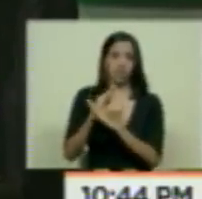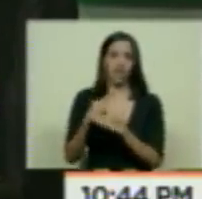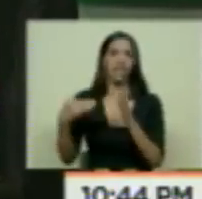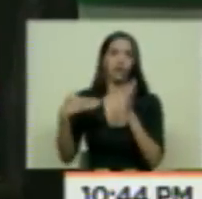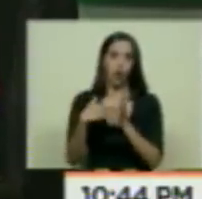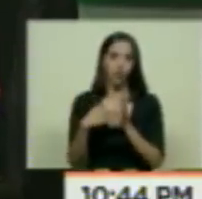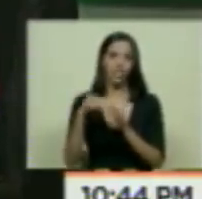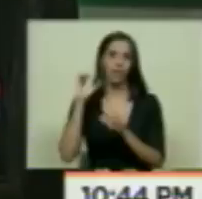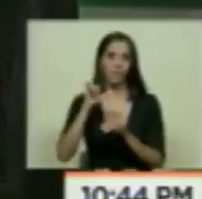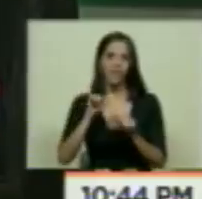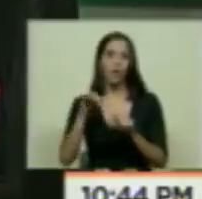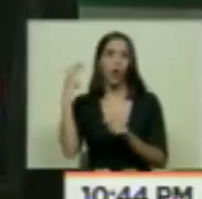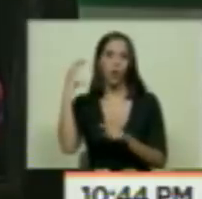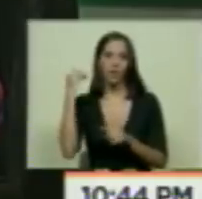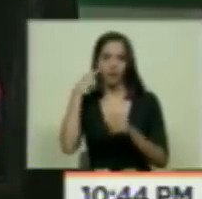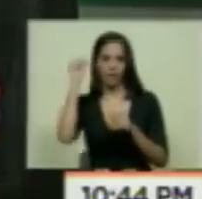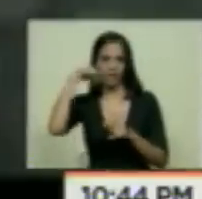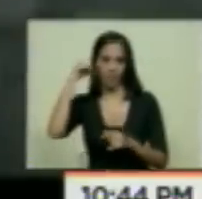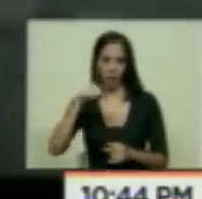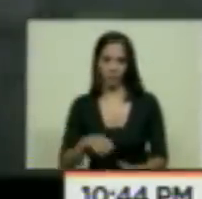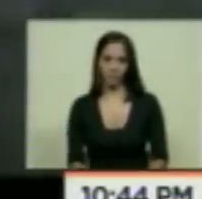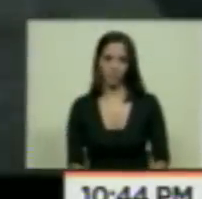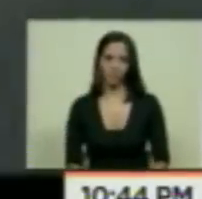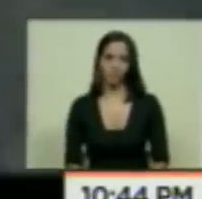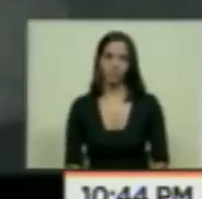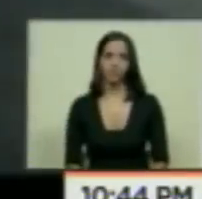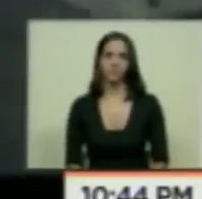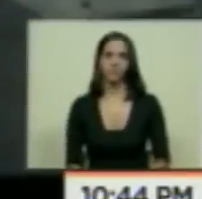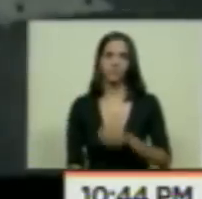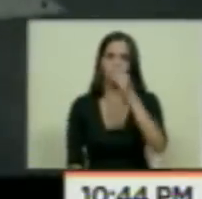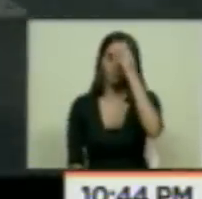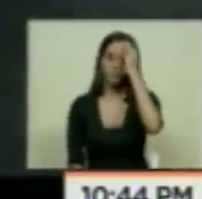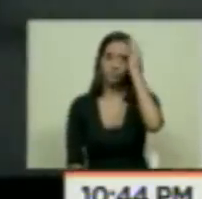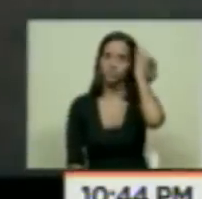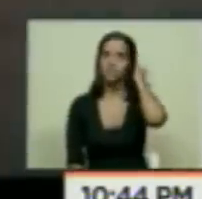a ver este video y ya regresamos con más de Sur de Conducta.